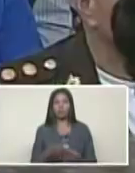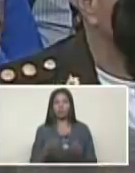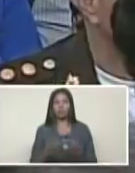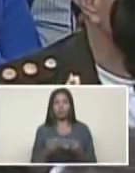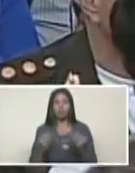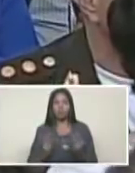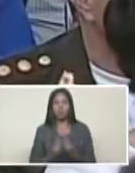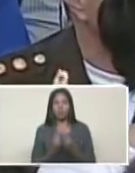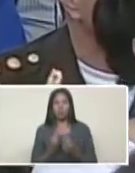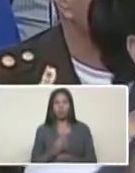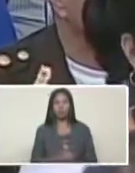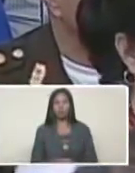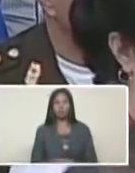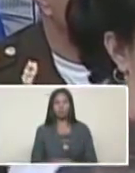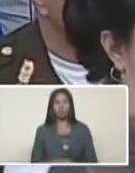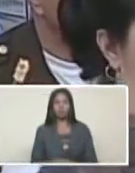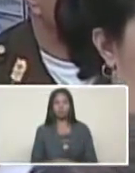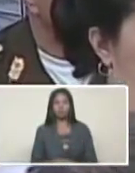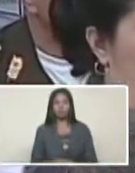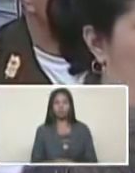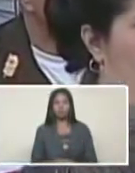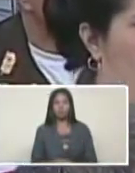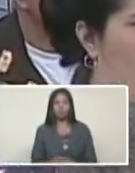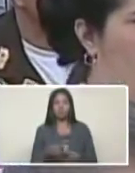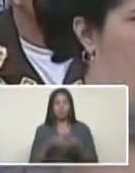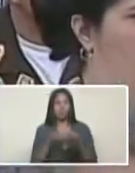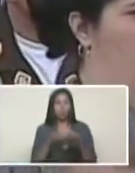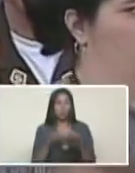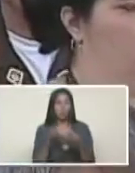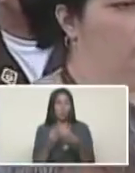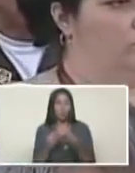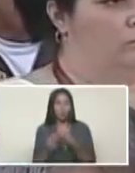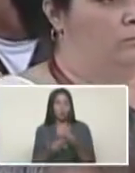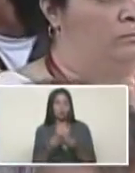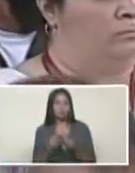compañeros. Corporación.